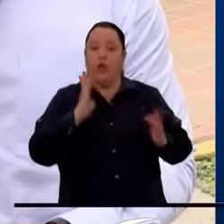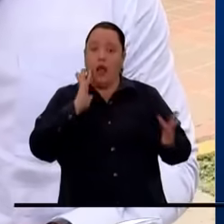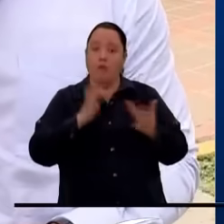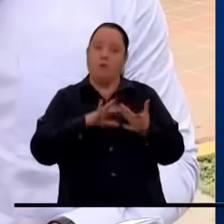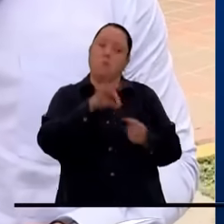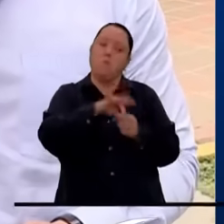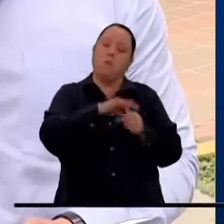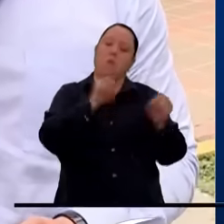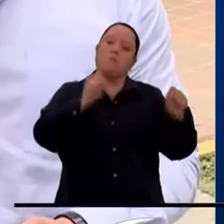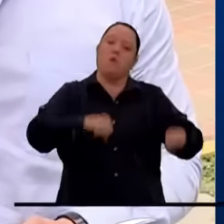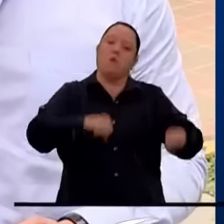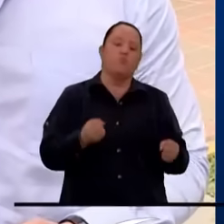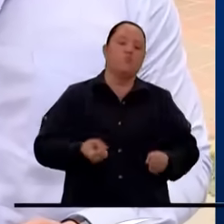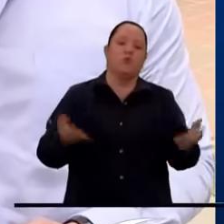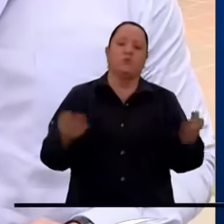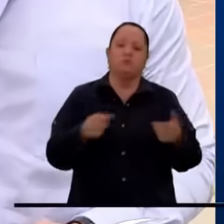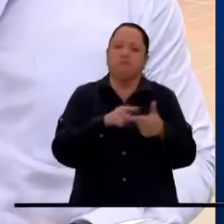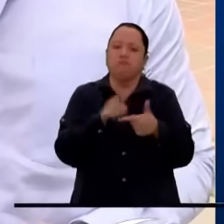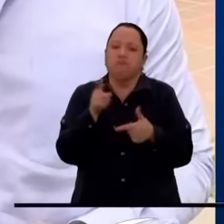sufragar allí? ¿Qué datos tiene?